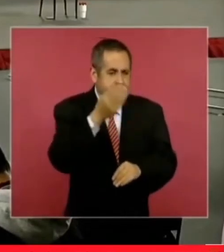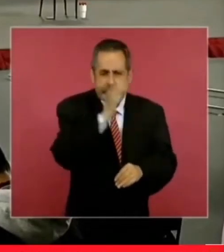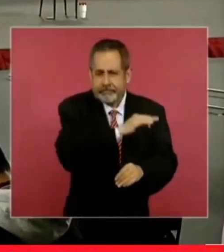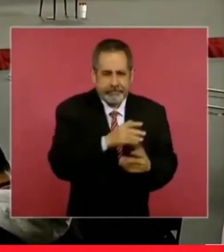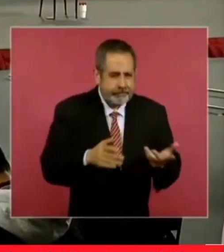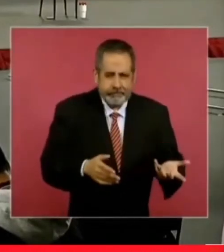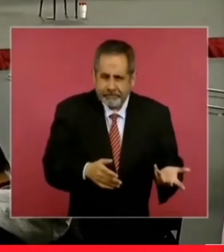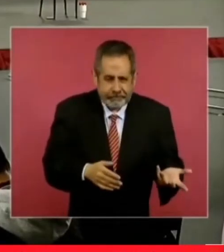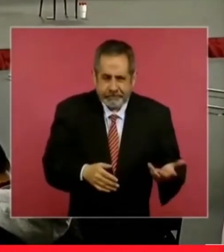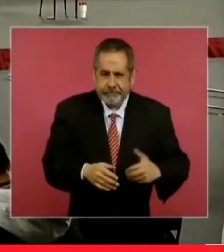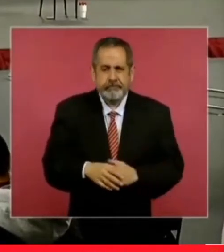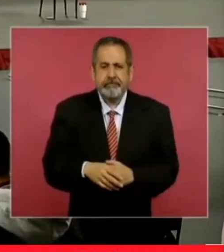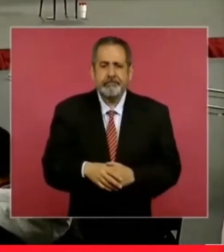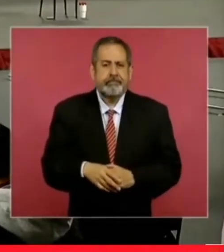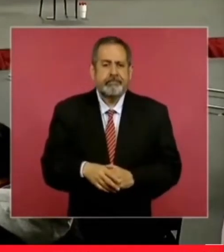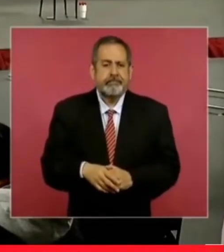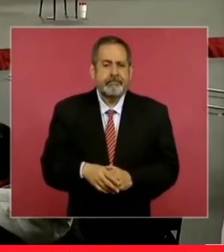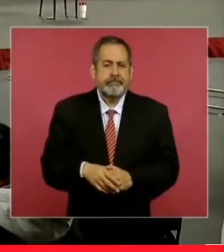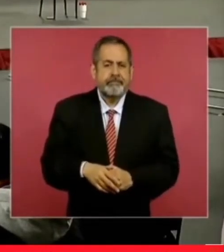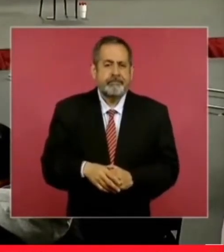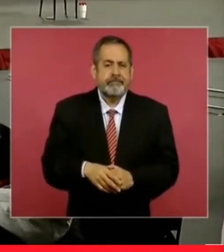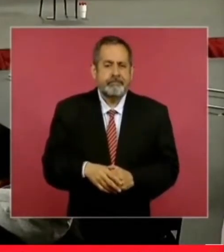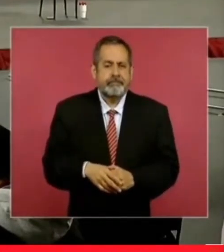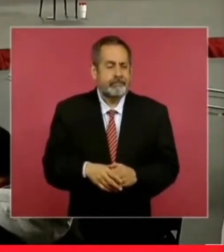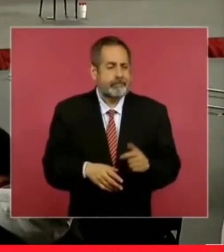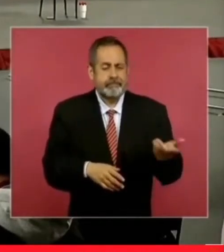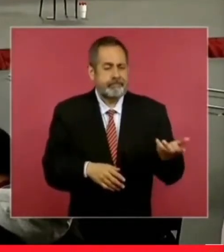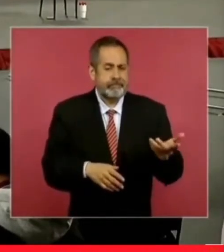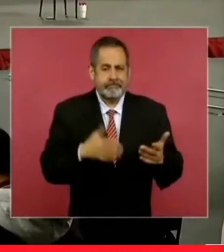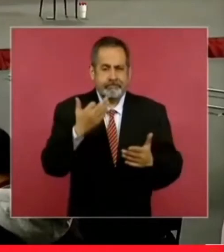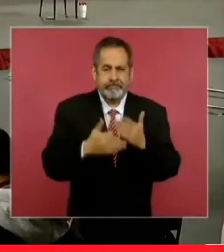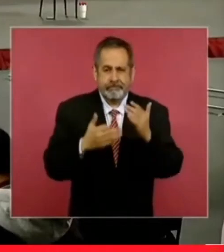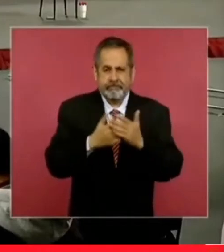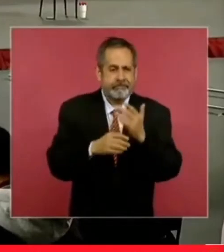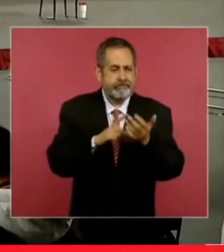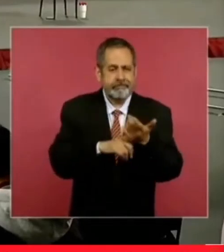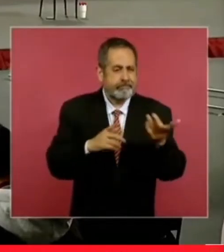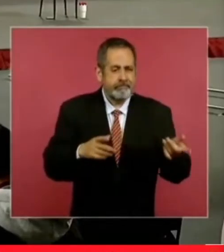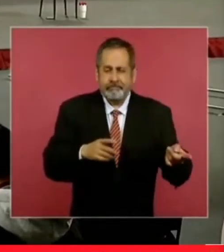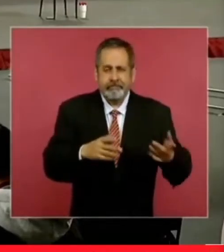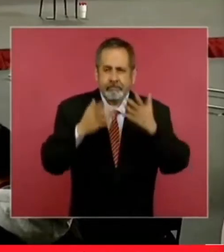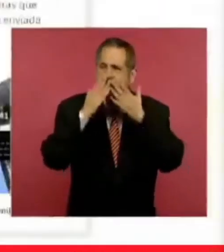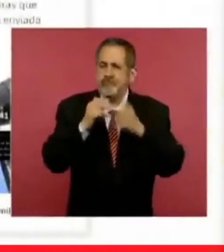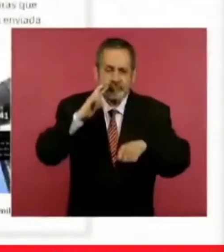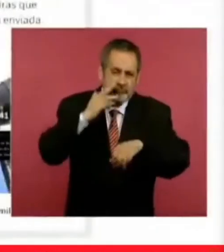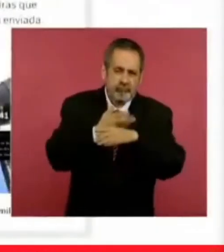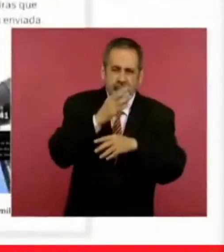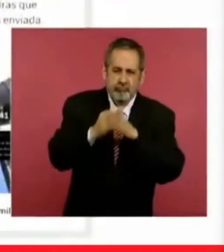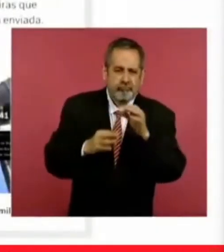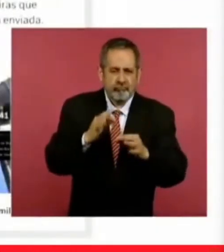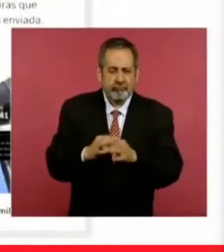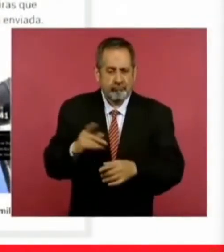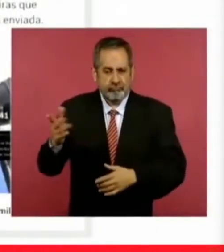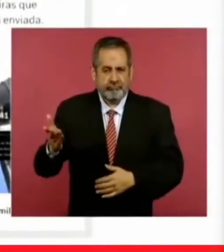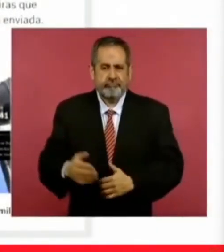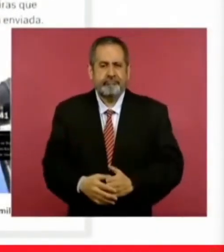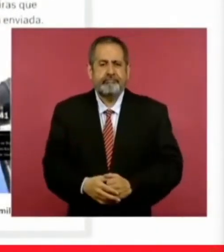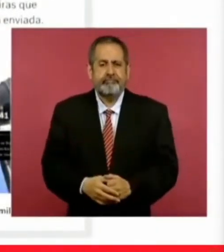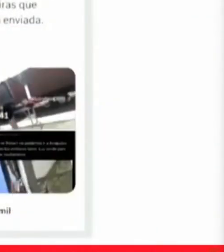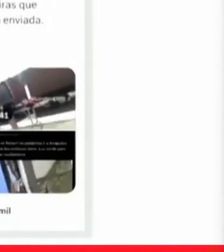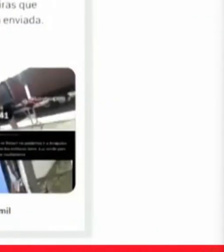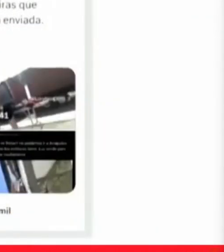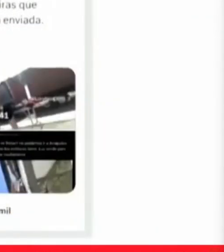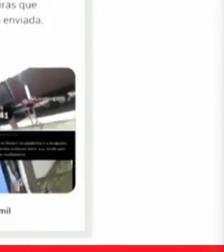cuentas por falta de responsabilidad con sus audiencias o por